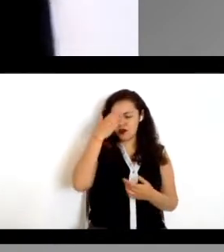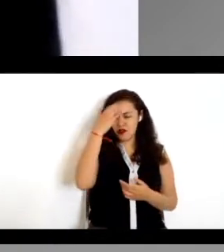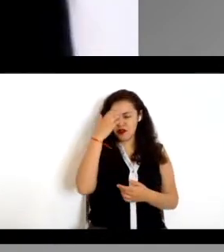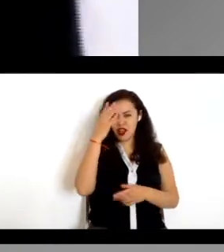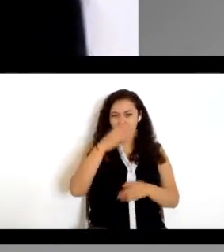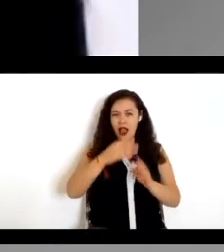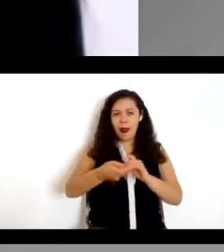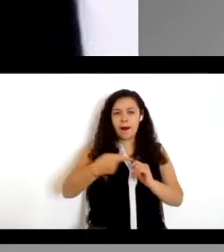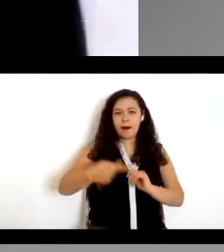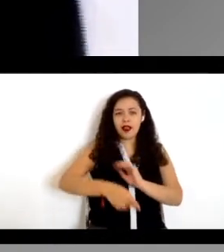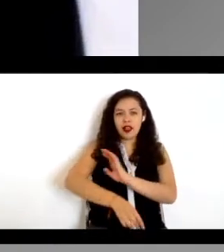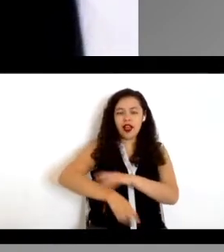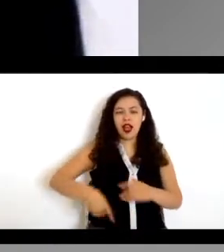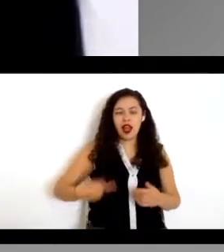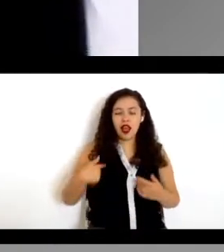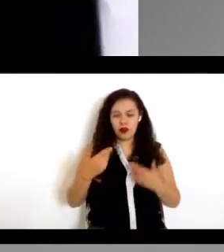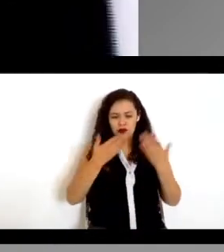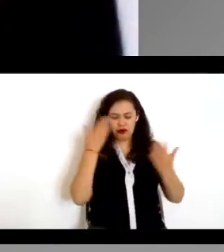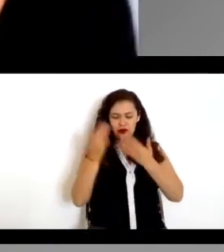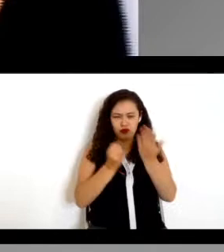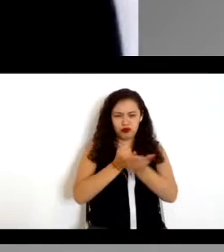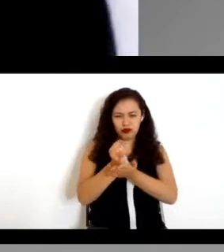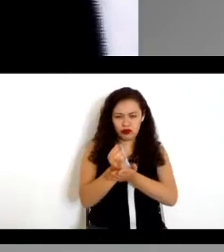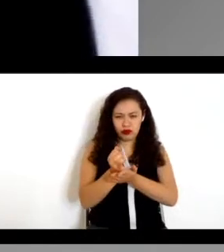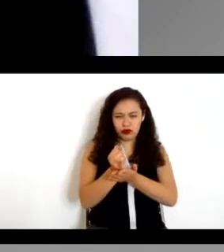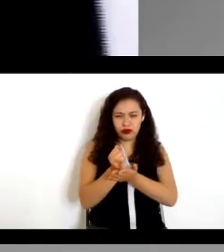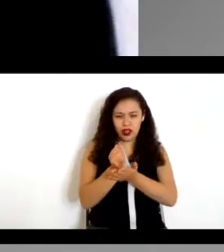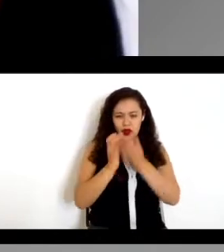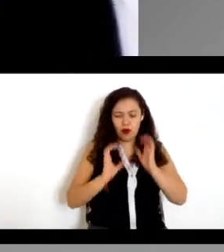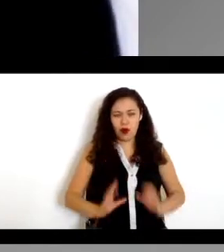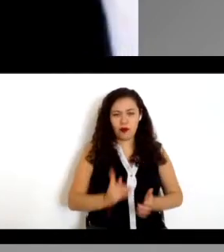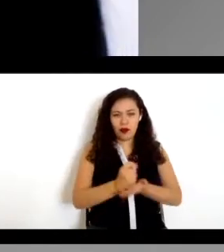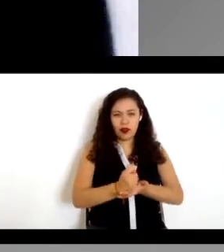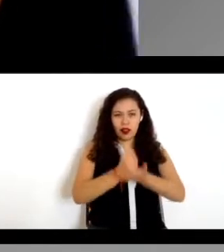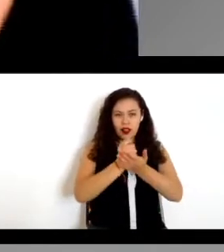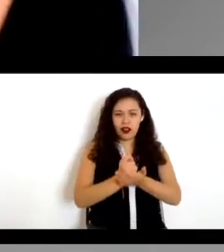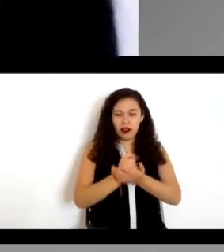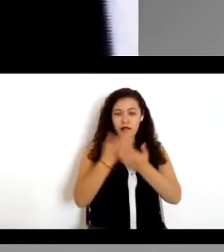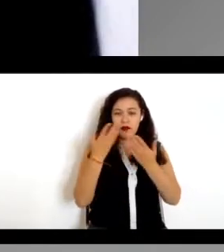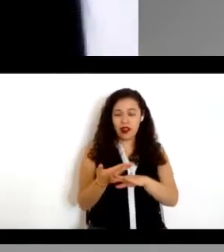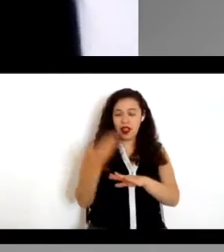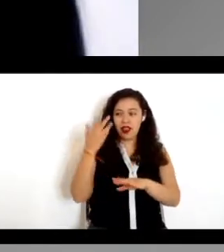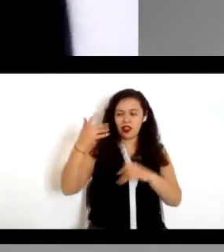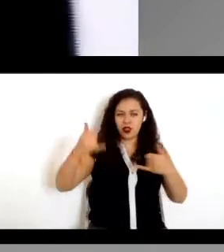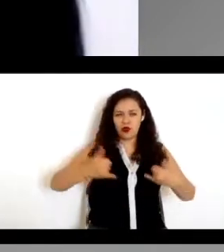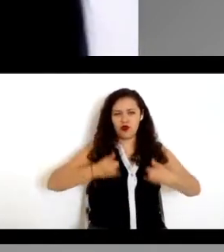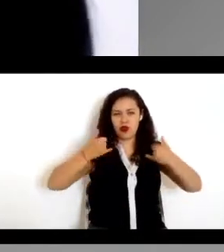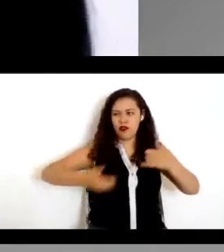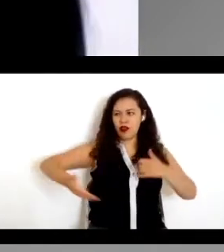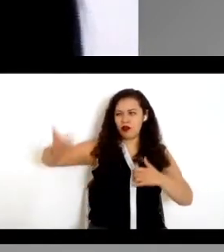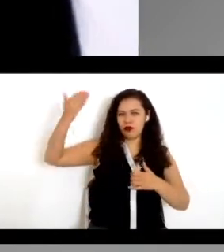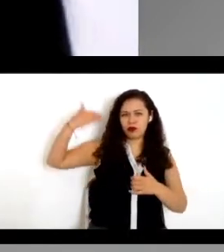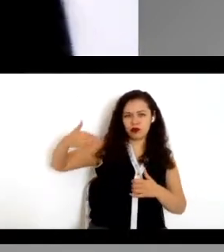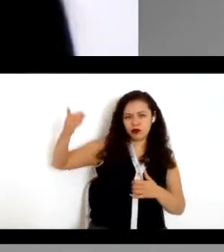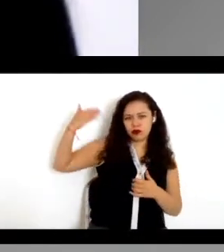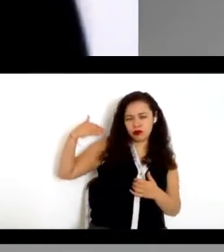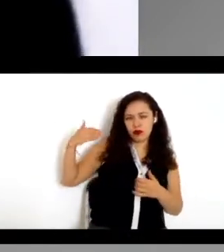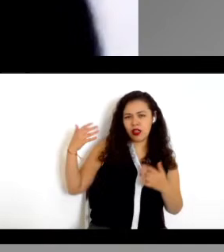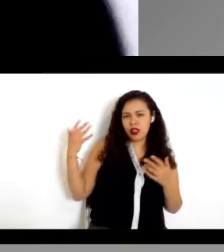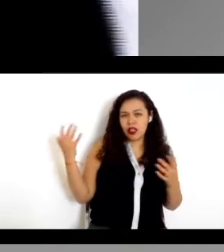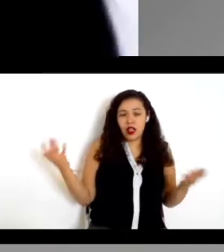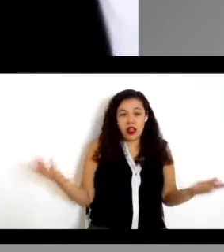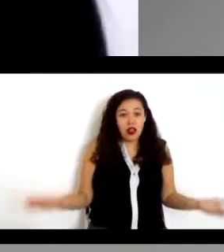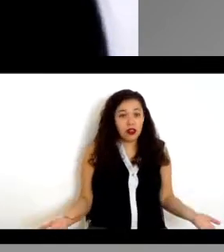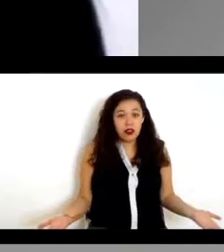estudiar fisioterapia porque para ella la fisioterapia en su momento y en su adolescencia era algo de lo que